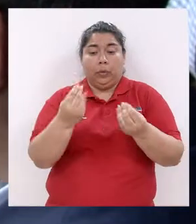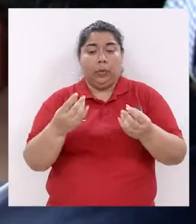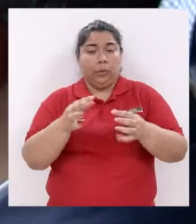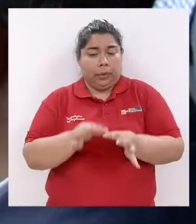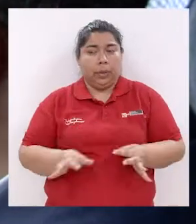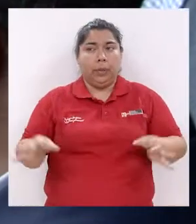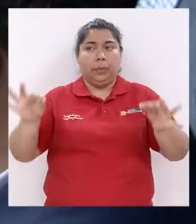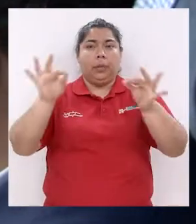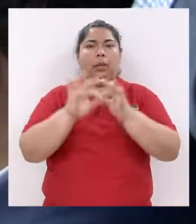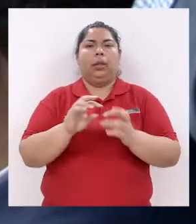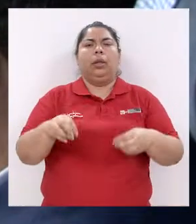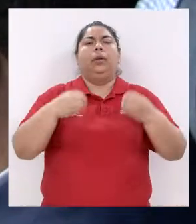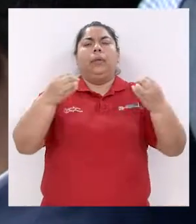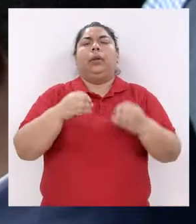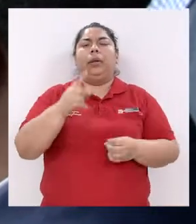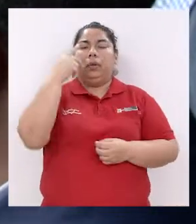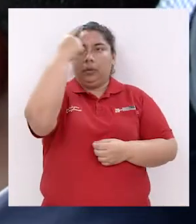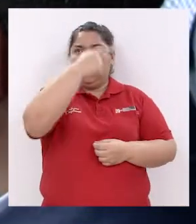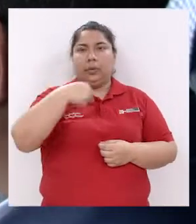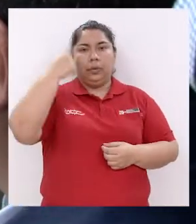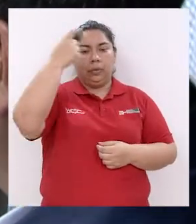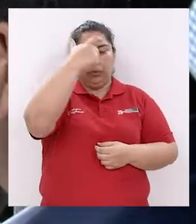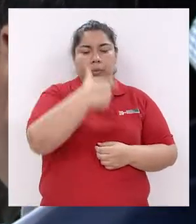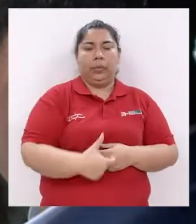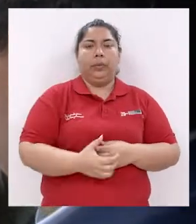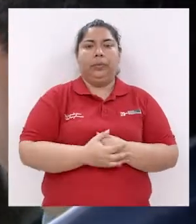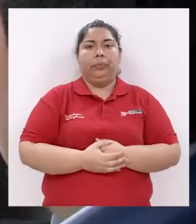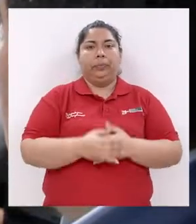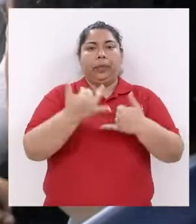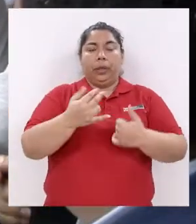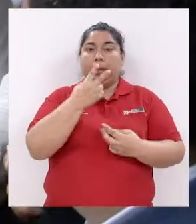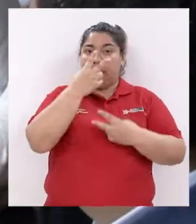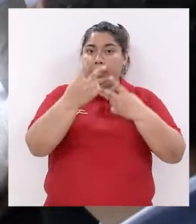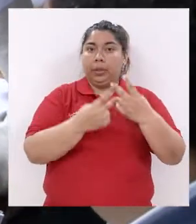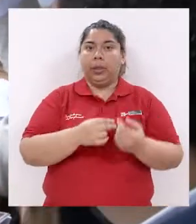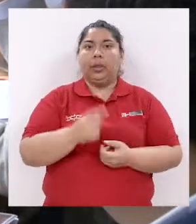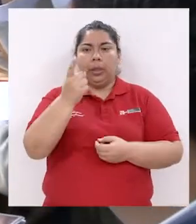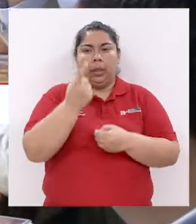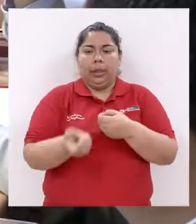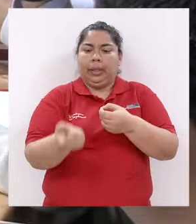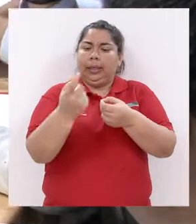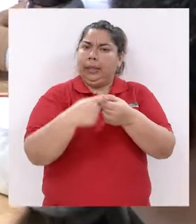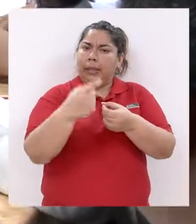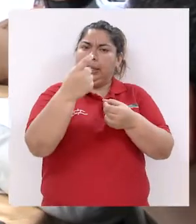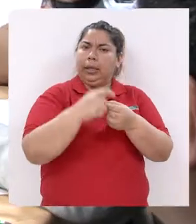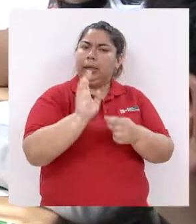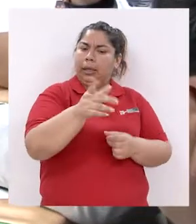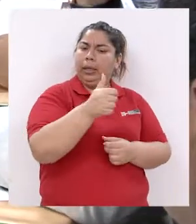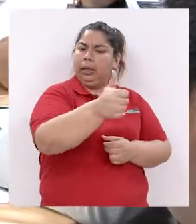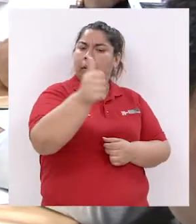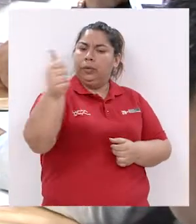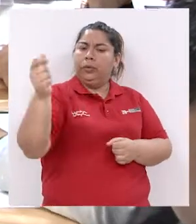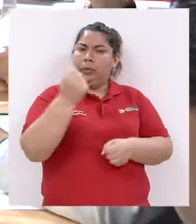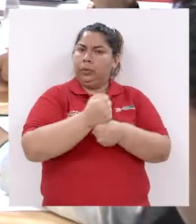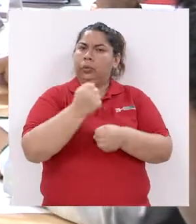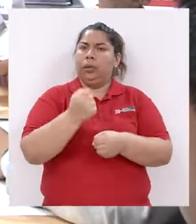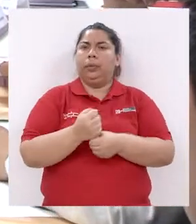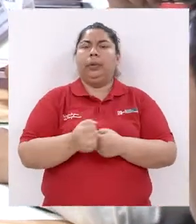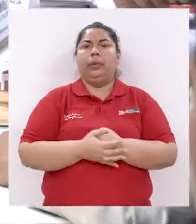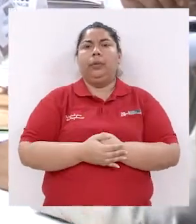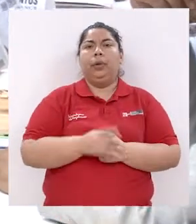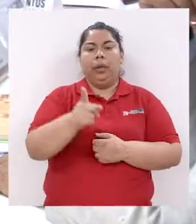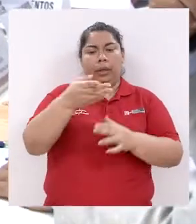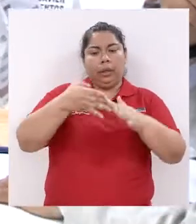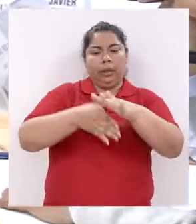sumamente importante para la gestión con rostro humano. Y esta vez se trata de integrar a su gestión